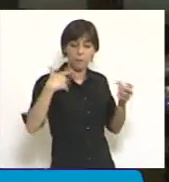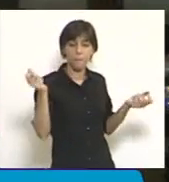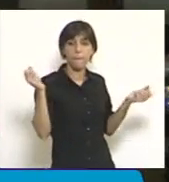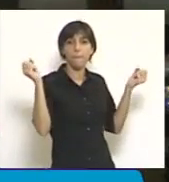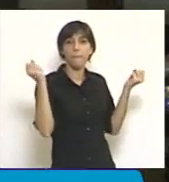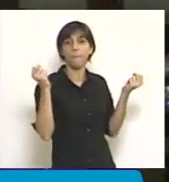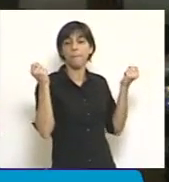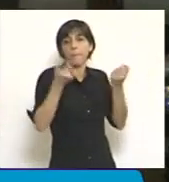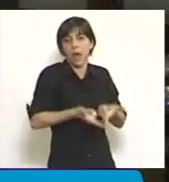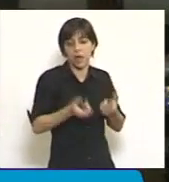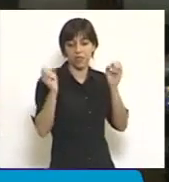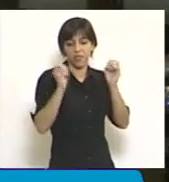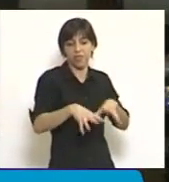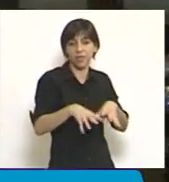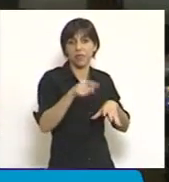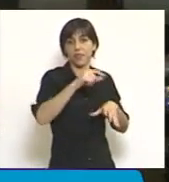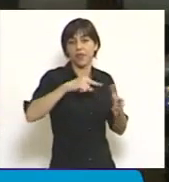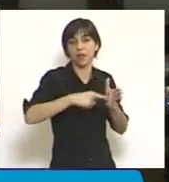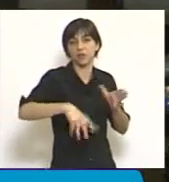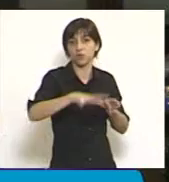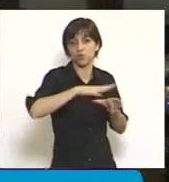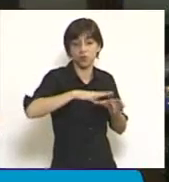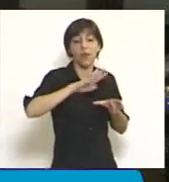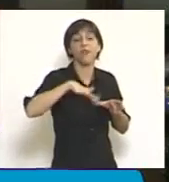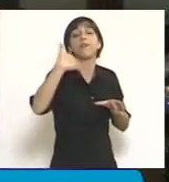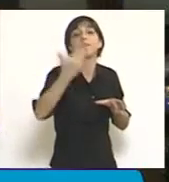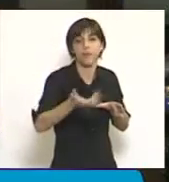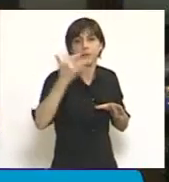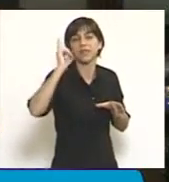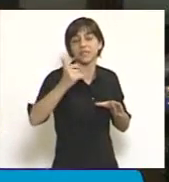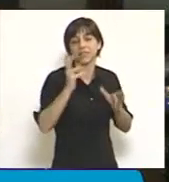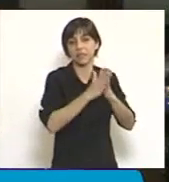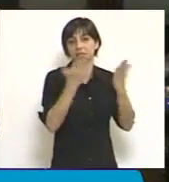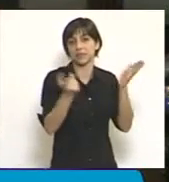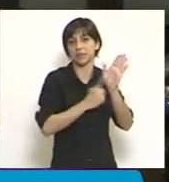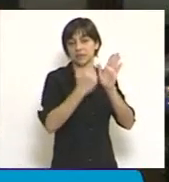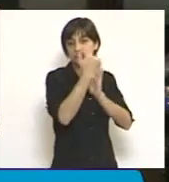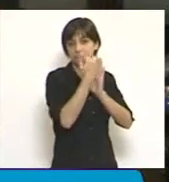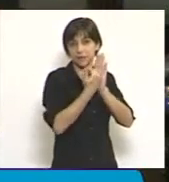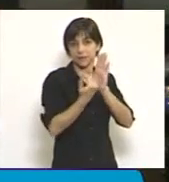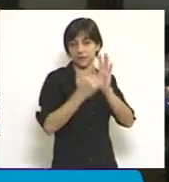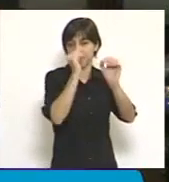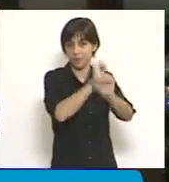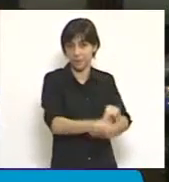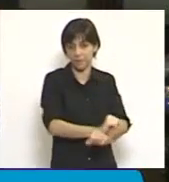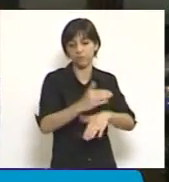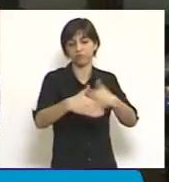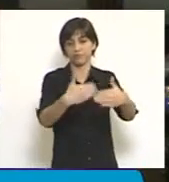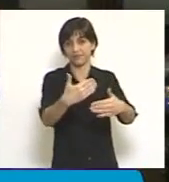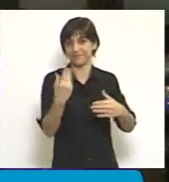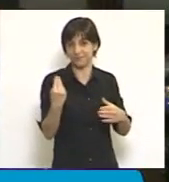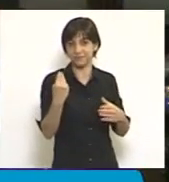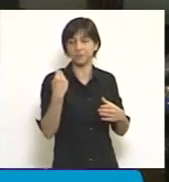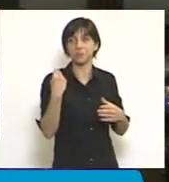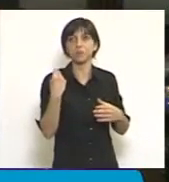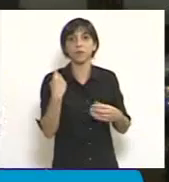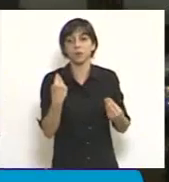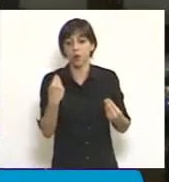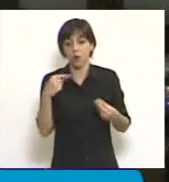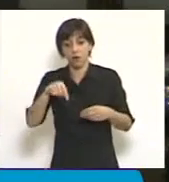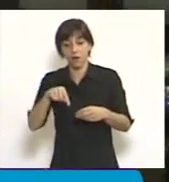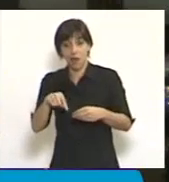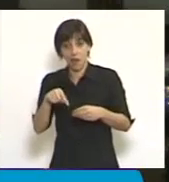propuesto mediante varios proyectos de ley ya presentados, que primero se produjera el traspaso de la justicia penal ordinaria